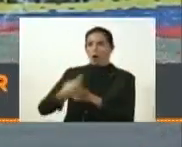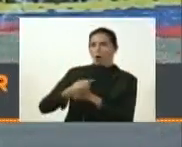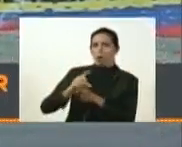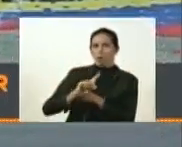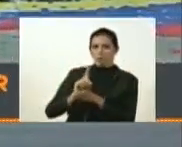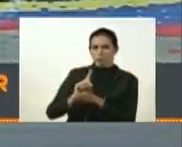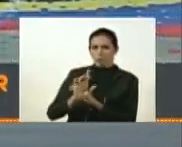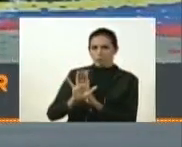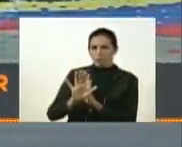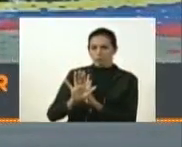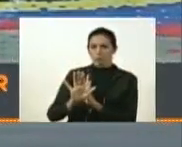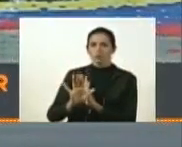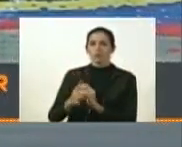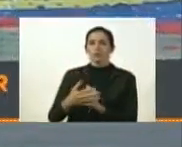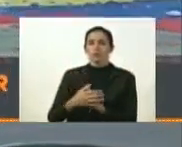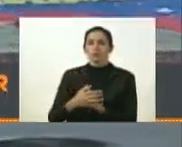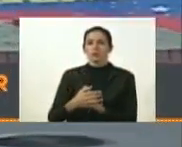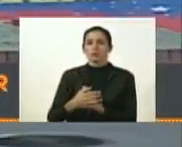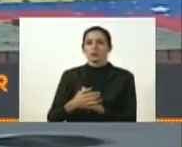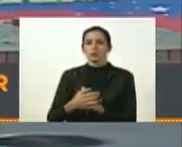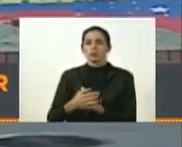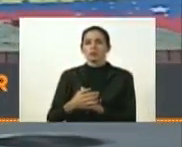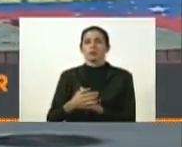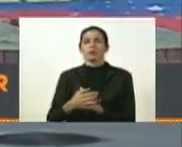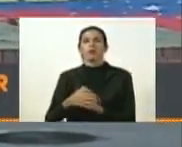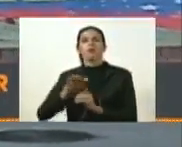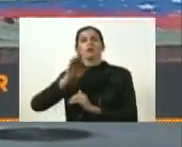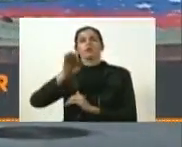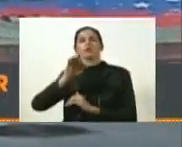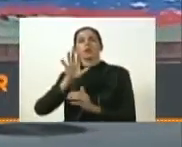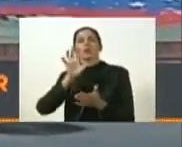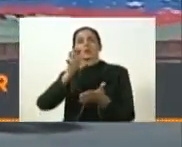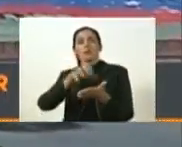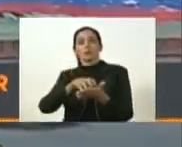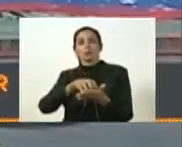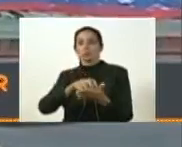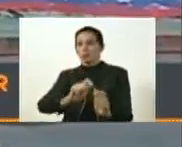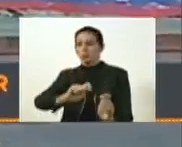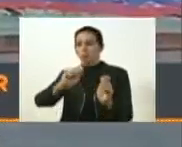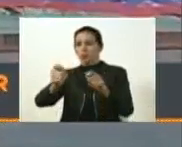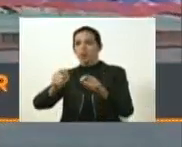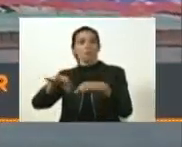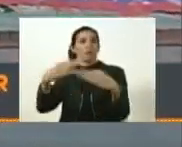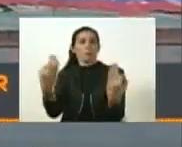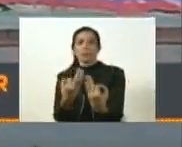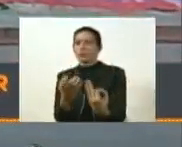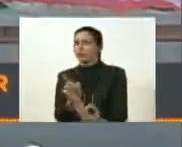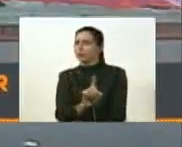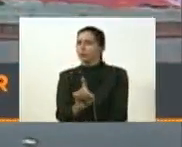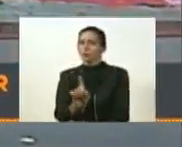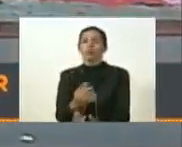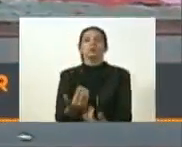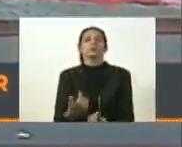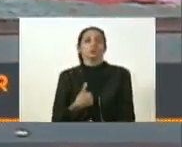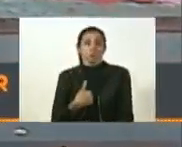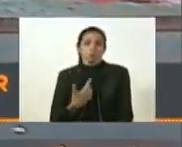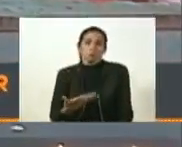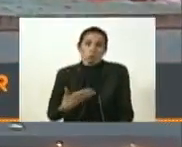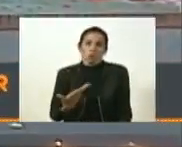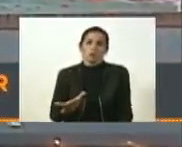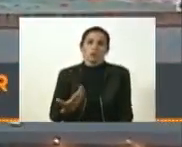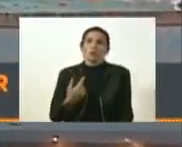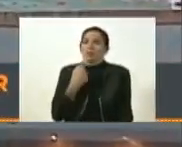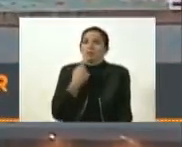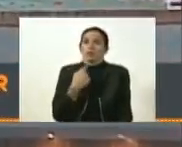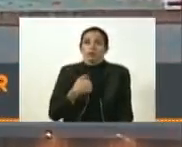y puesto los altos destinos del Estado a individuos de mi familia. Al contrario, se me puede reprobar de haber